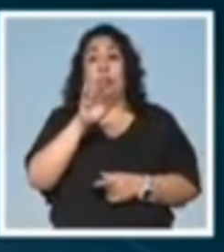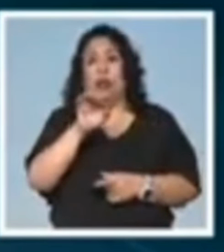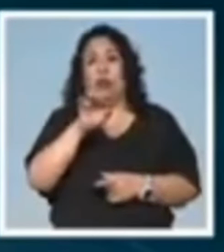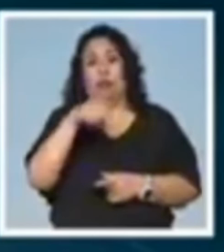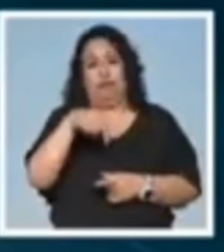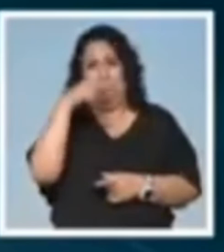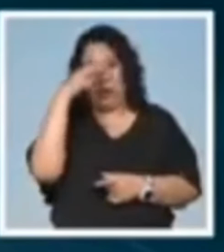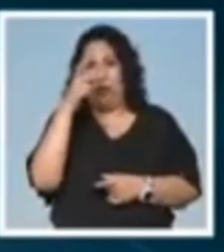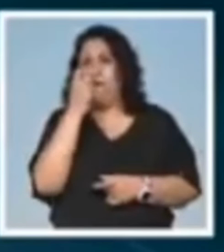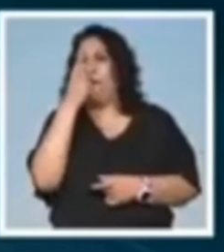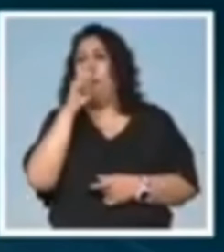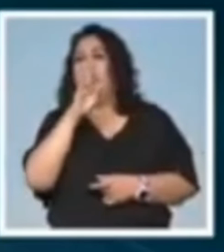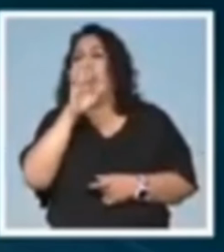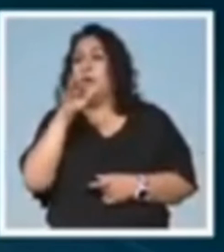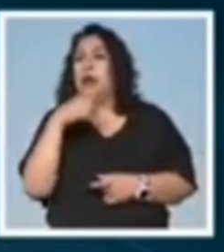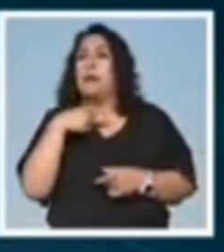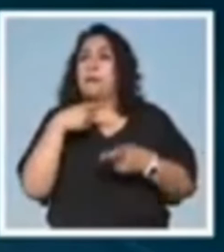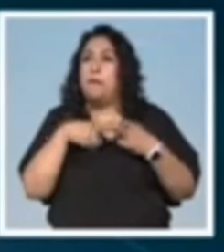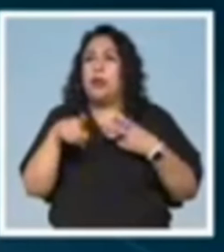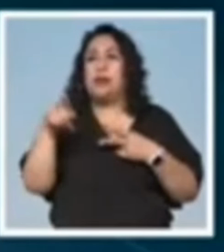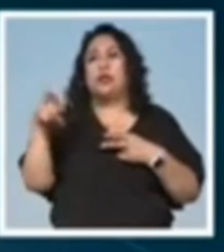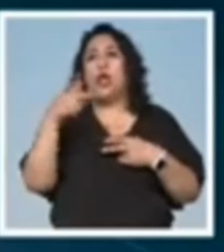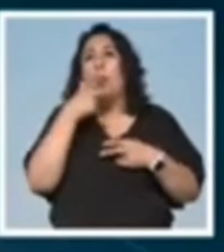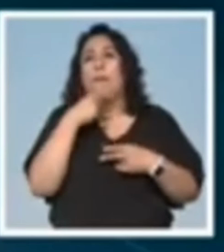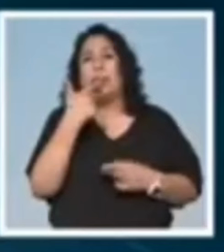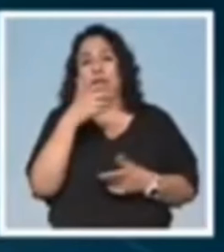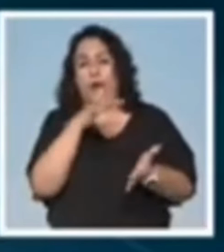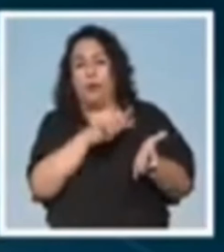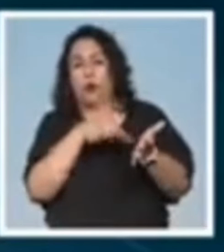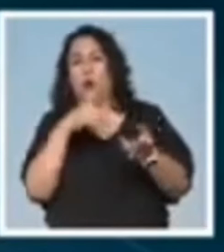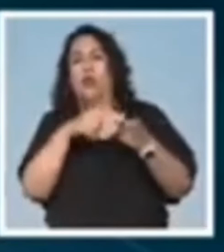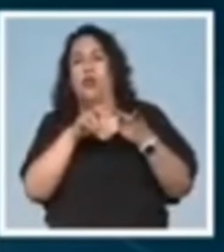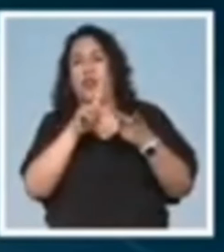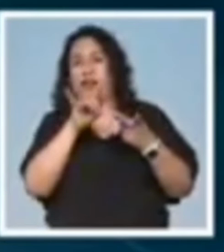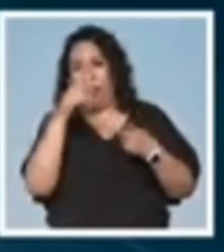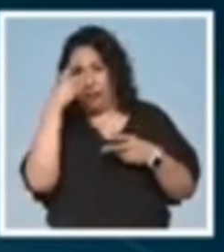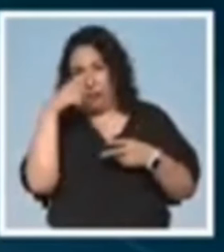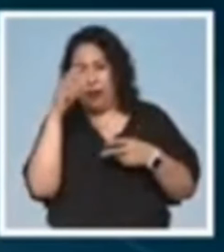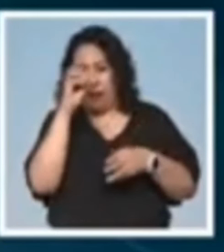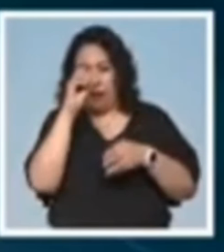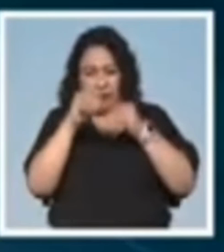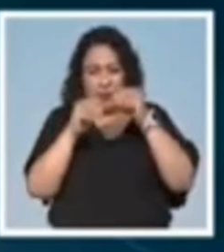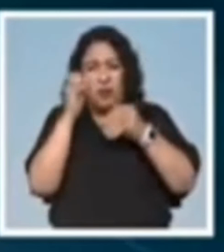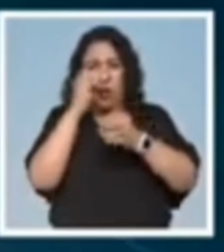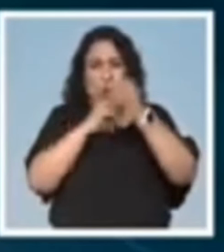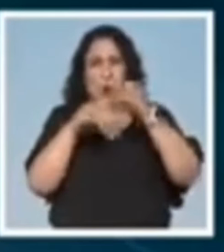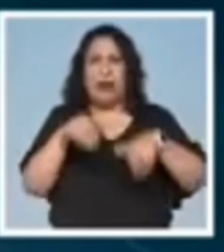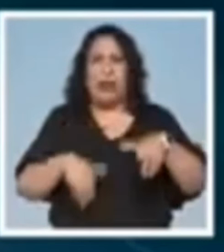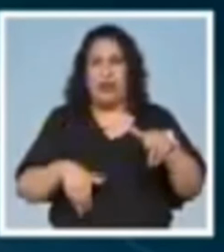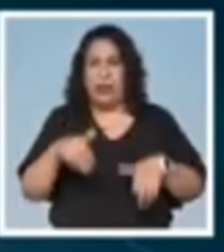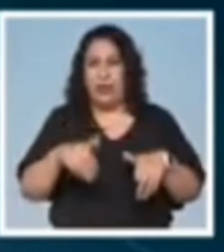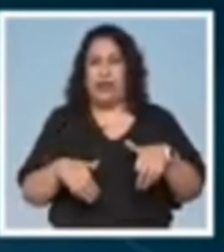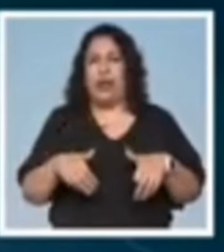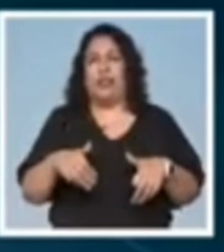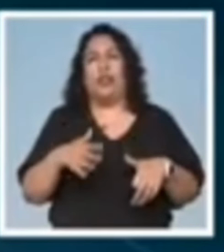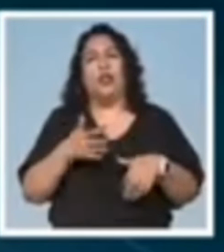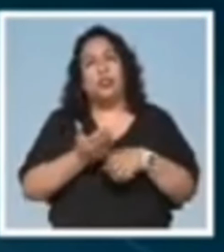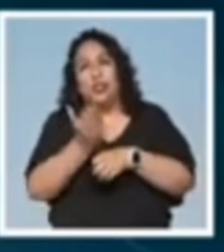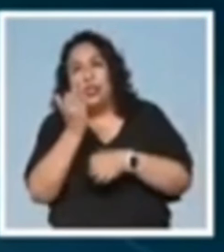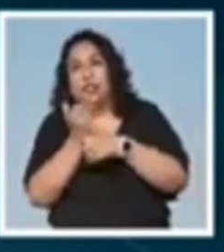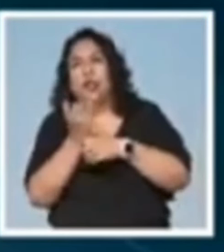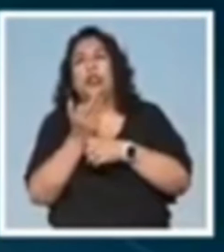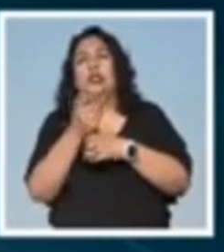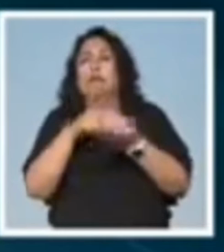Fabián Bradú le sirvió de punto de partida a Guillermo León y David Salmon para realizar una obra de teatro hilarante, cómica,